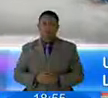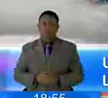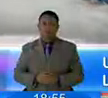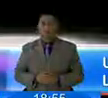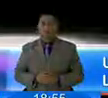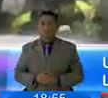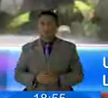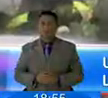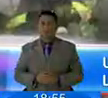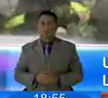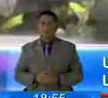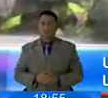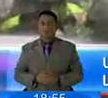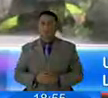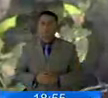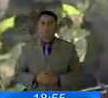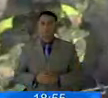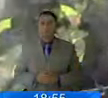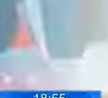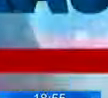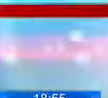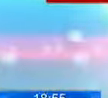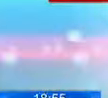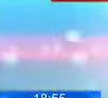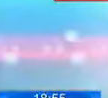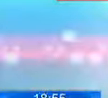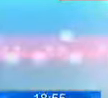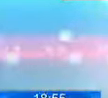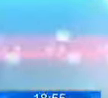adelante un completo informe.